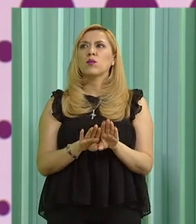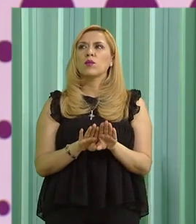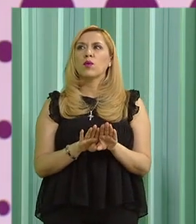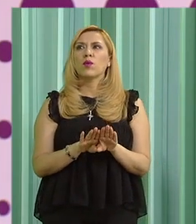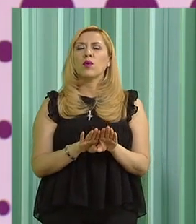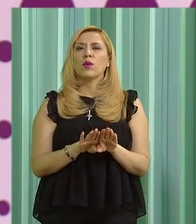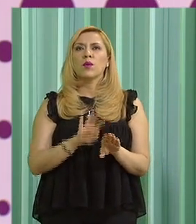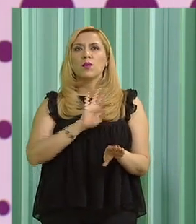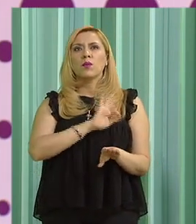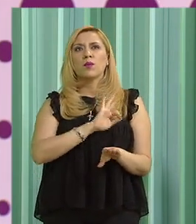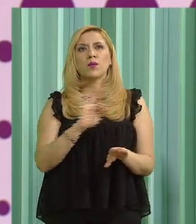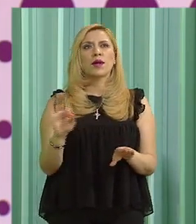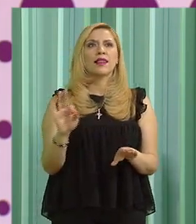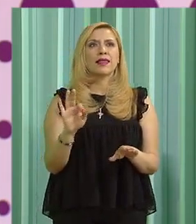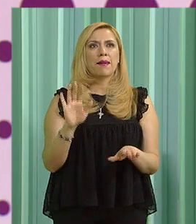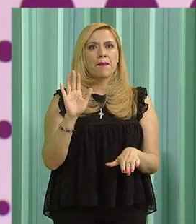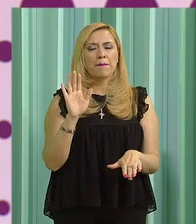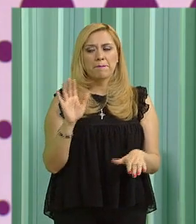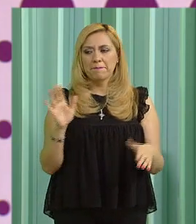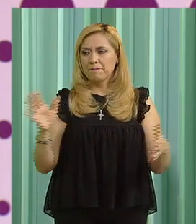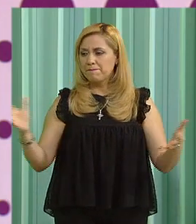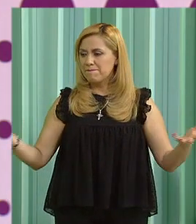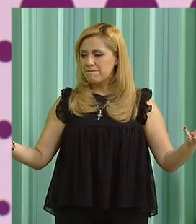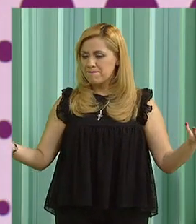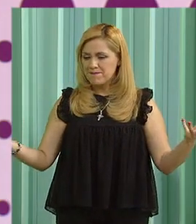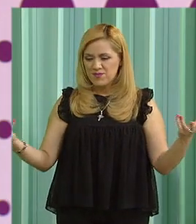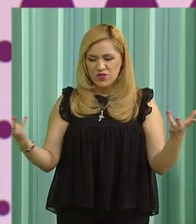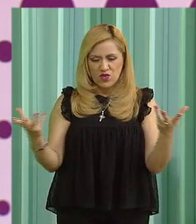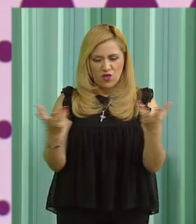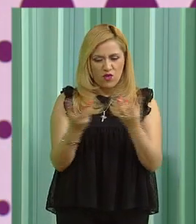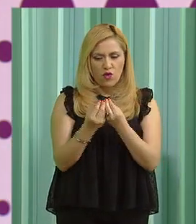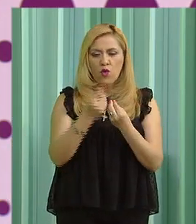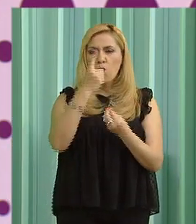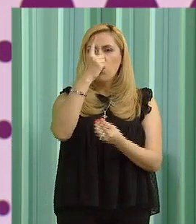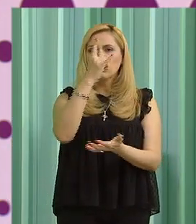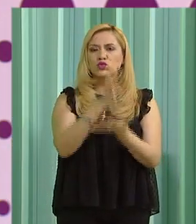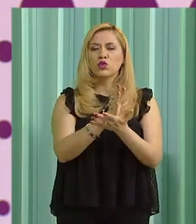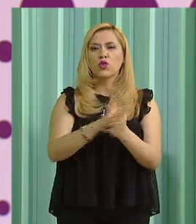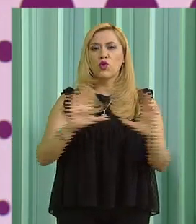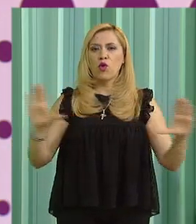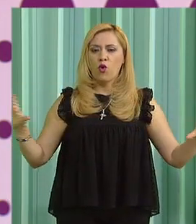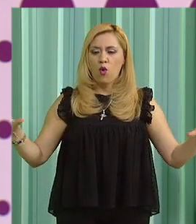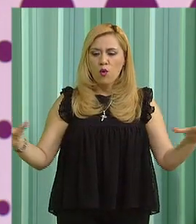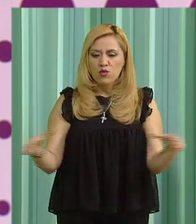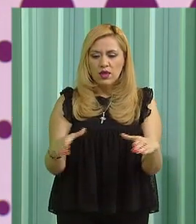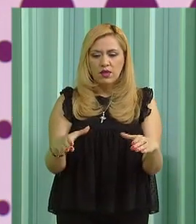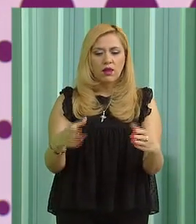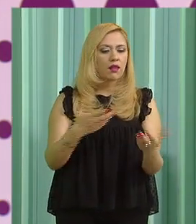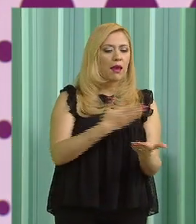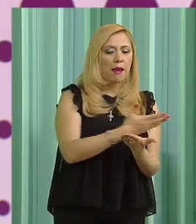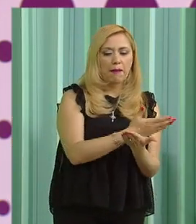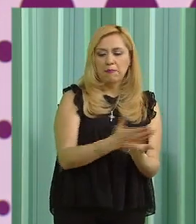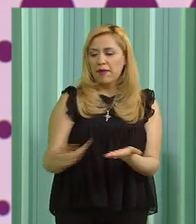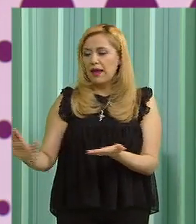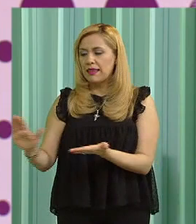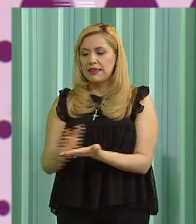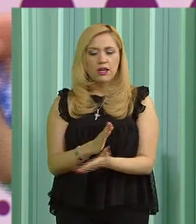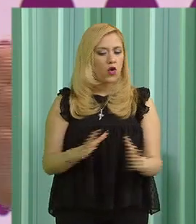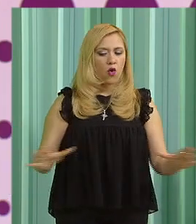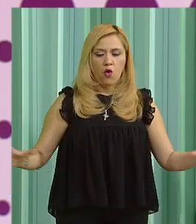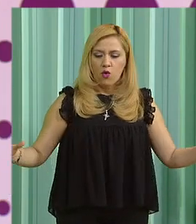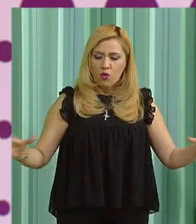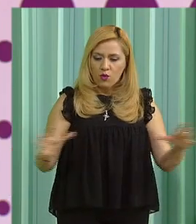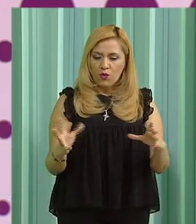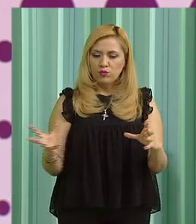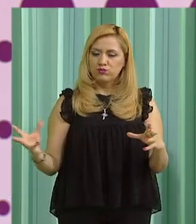a ambas partes para hacer una sola comunidad. Y eso es lo que finalmente queremos, ¿no? Que las personas refugiadas se integren luego de